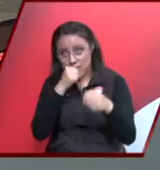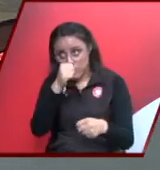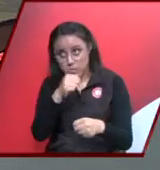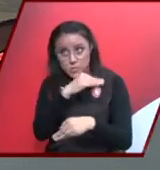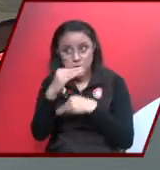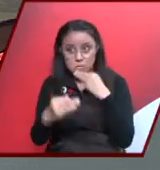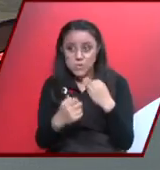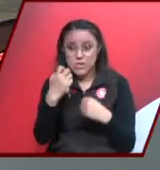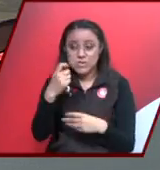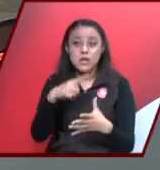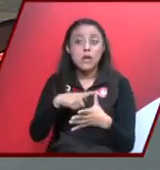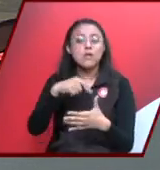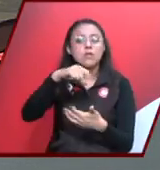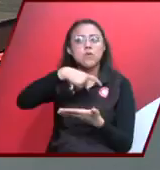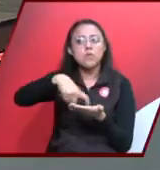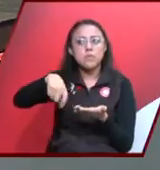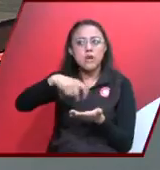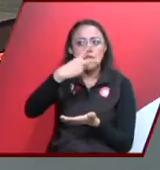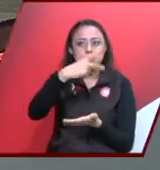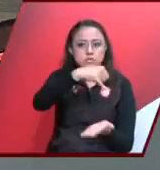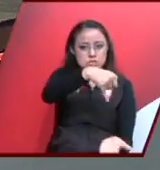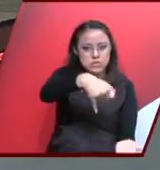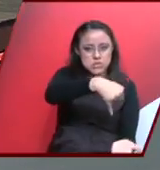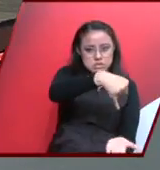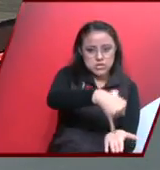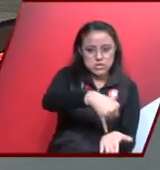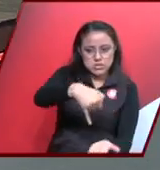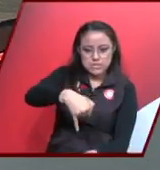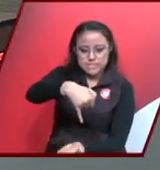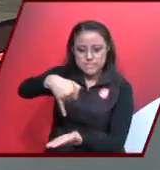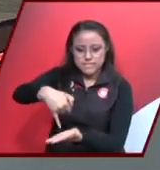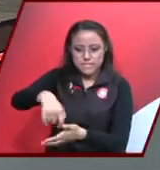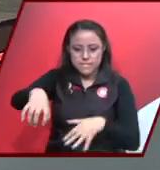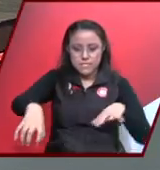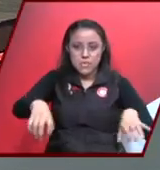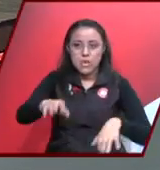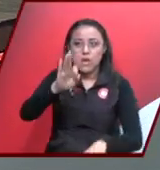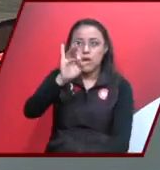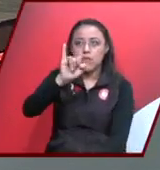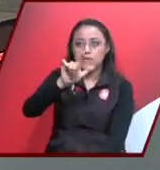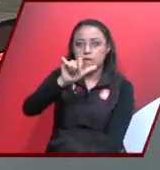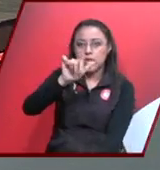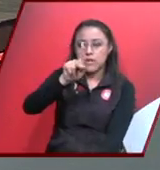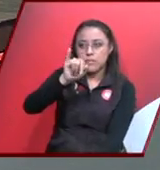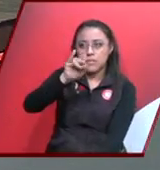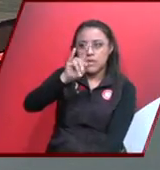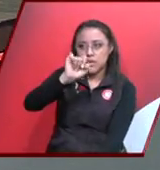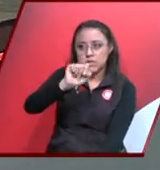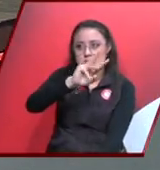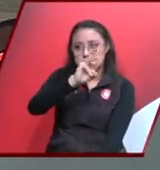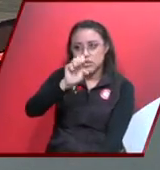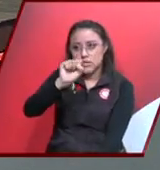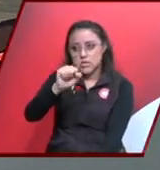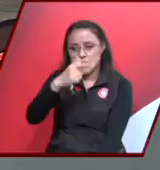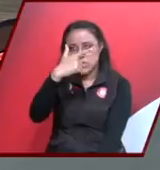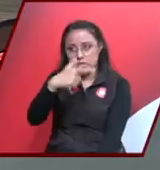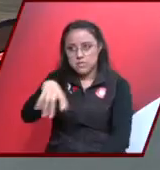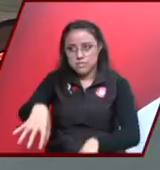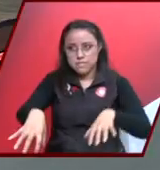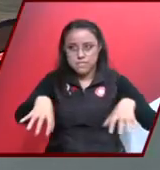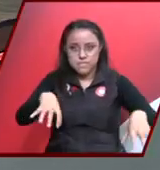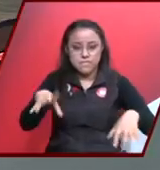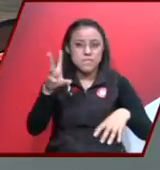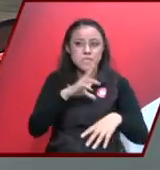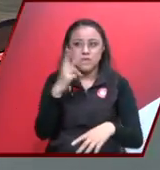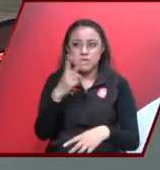Le pega todo eso. Ah, y acaba de comprar 2 islas. Tú sabes que las Filipinas son 737 islas. Compró 2 islas. Compró 2 islas y está haciendo